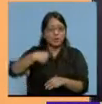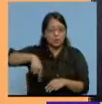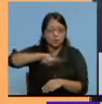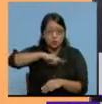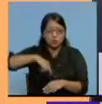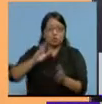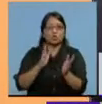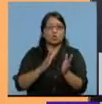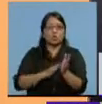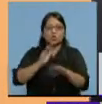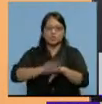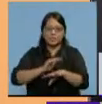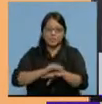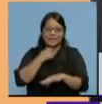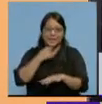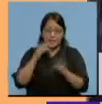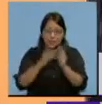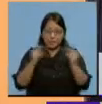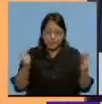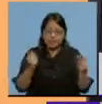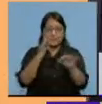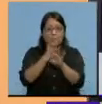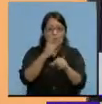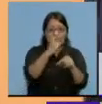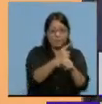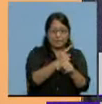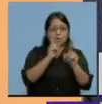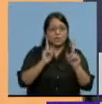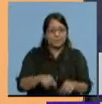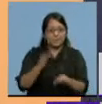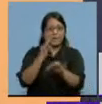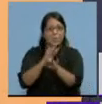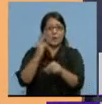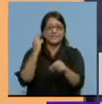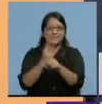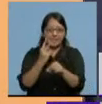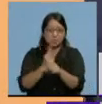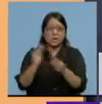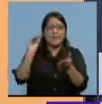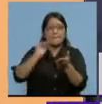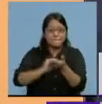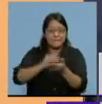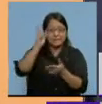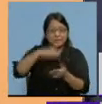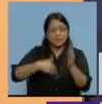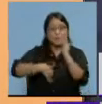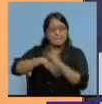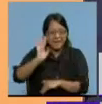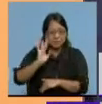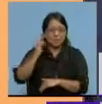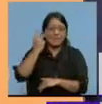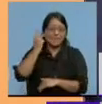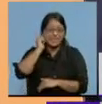la terminalidad educativa primaria y secundaria, además de la alfabetización a todas las personas mayores de 18 años, es